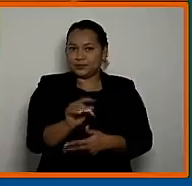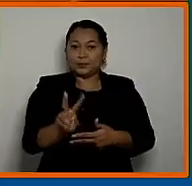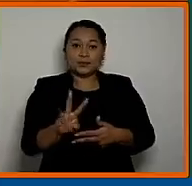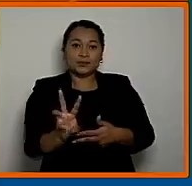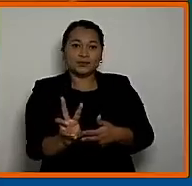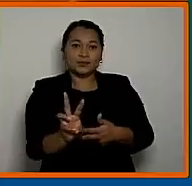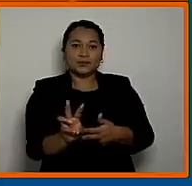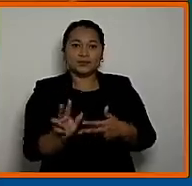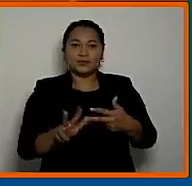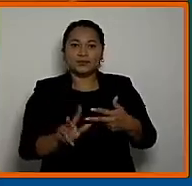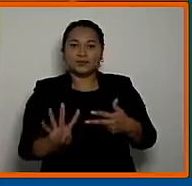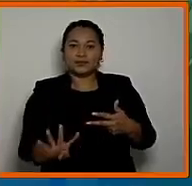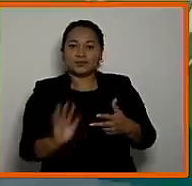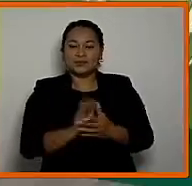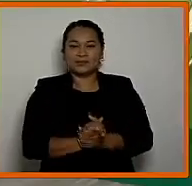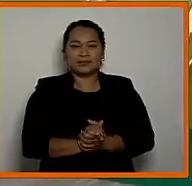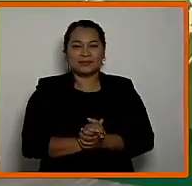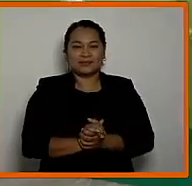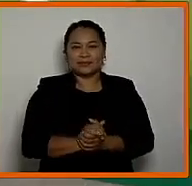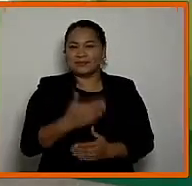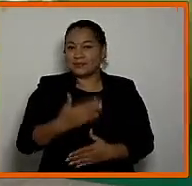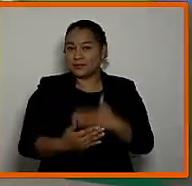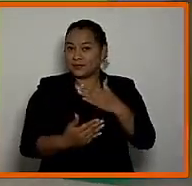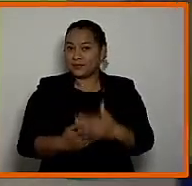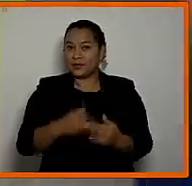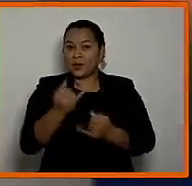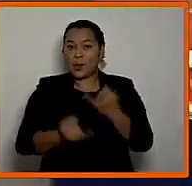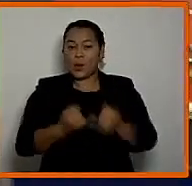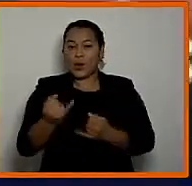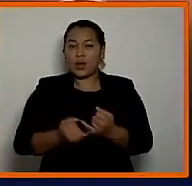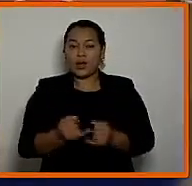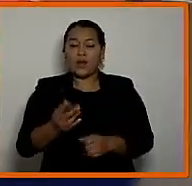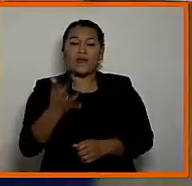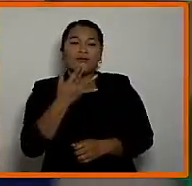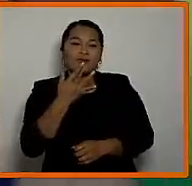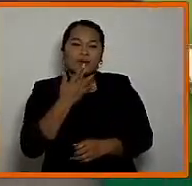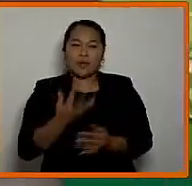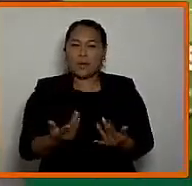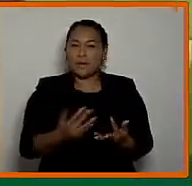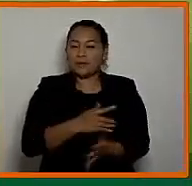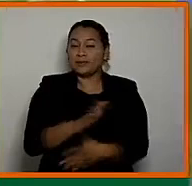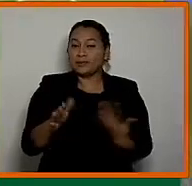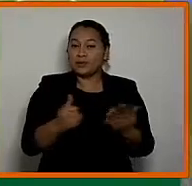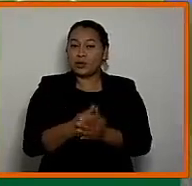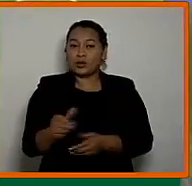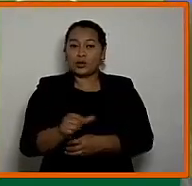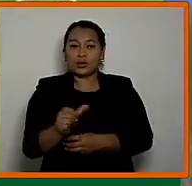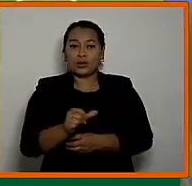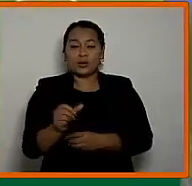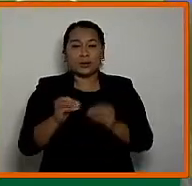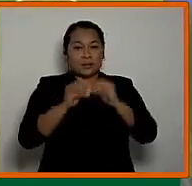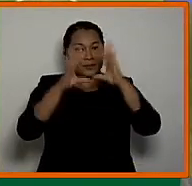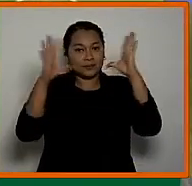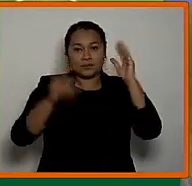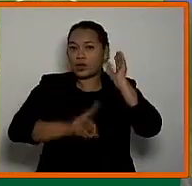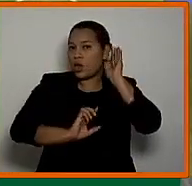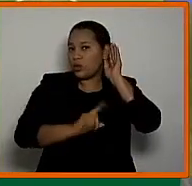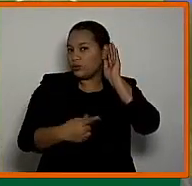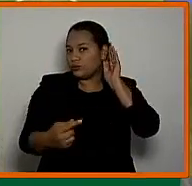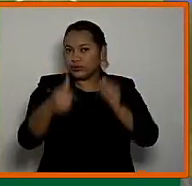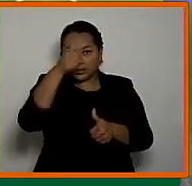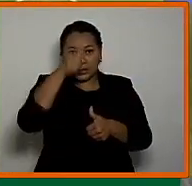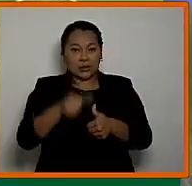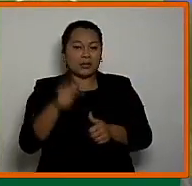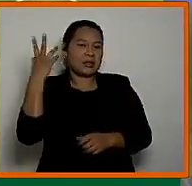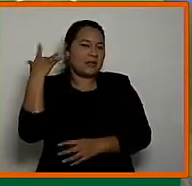18, 26 y 34. Continuamos con nuestro juego favorito y el más esperado de la mañana de diario. Recuerda que es tan fácil